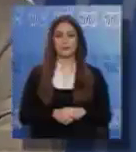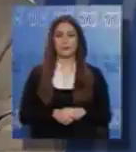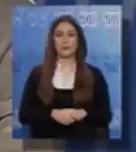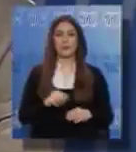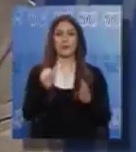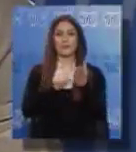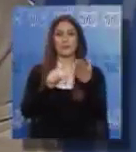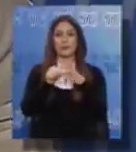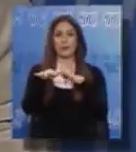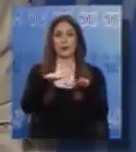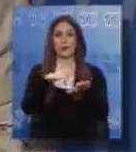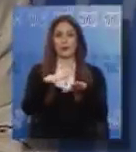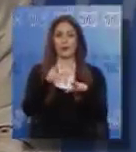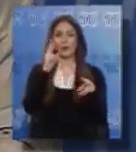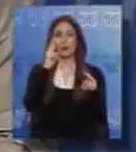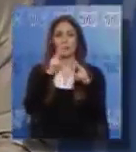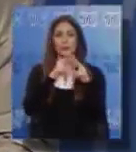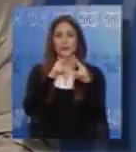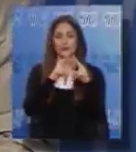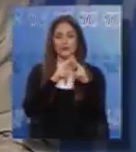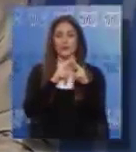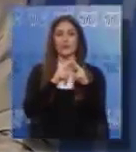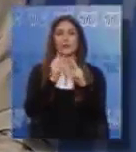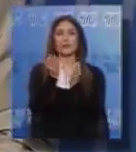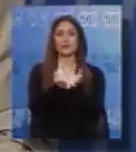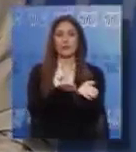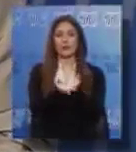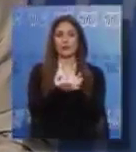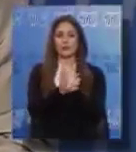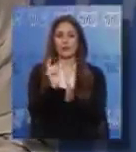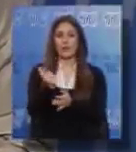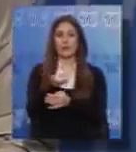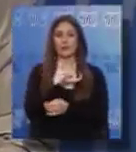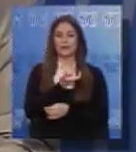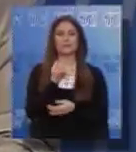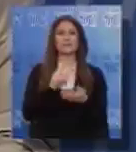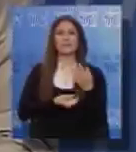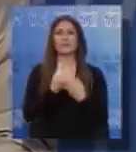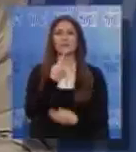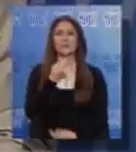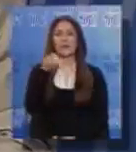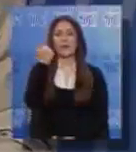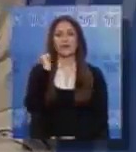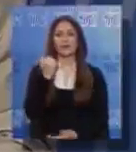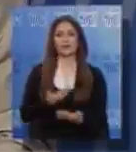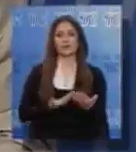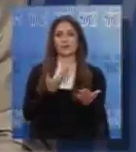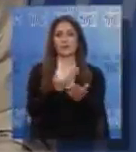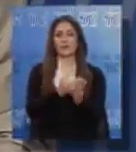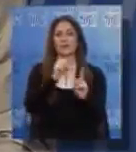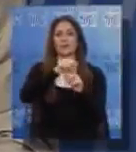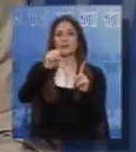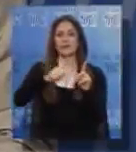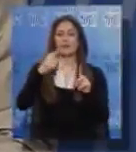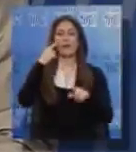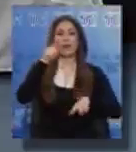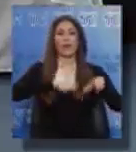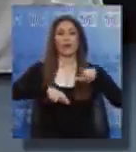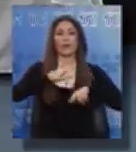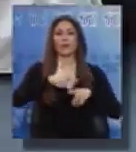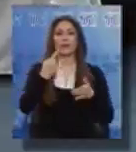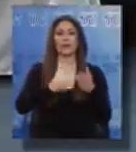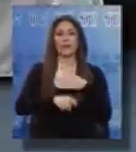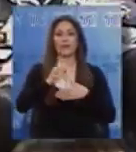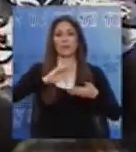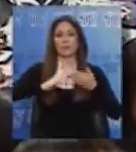el Ministerio coordinador de conocimiento y talento humano y servicio de acreditación ecuatoriano presentaron ayer El Sistema Nacional de Laboratorios se trata de